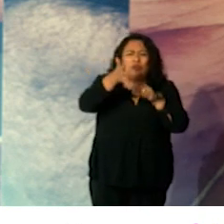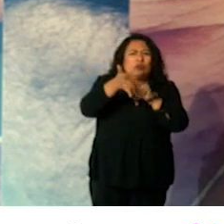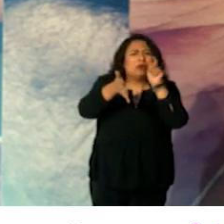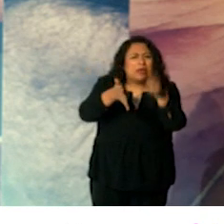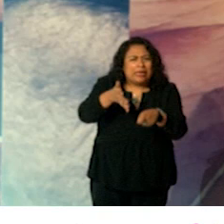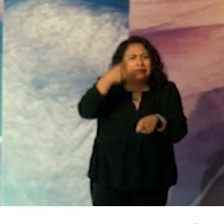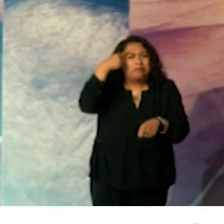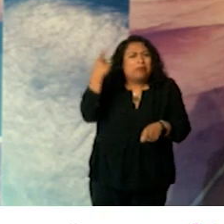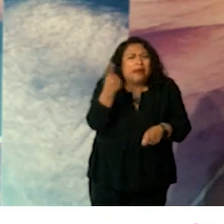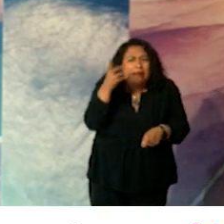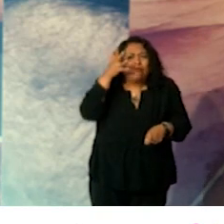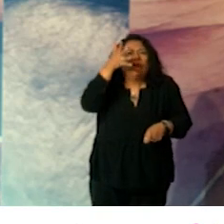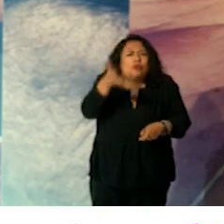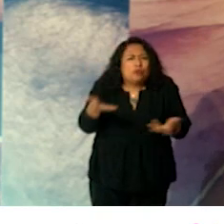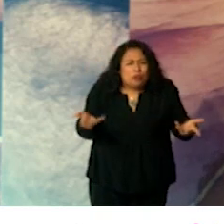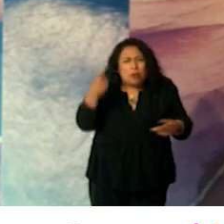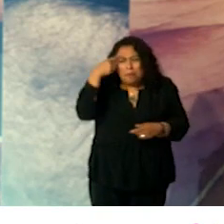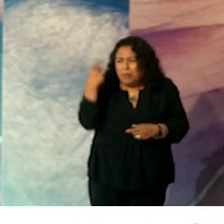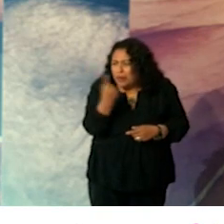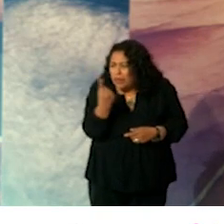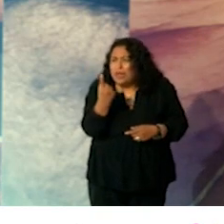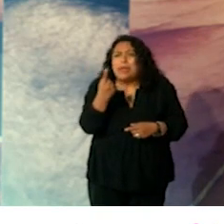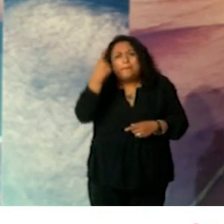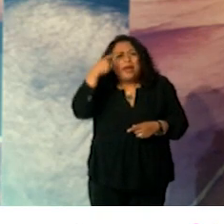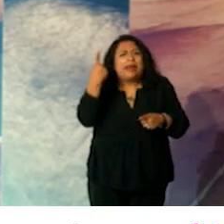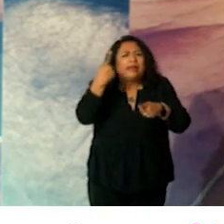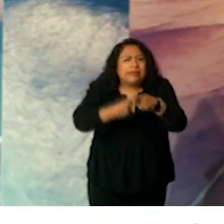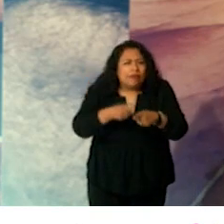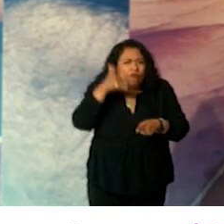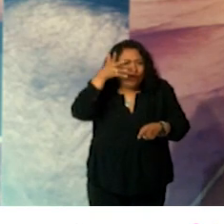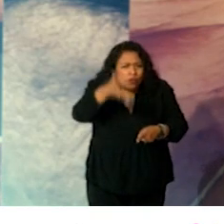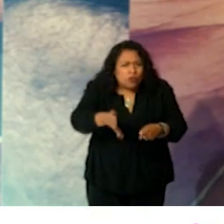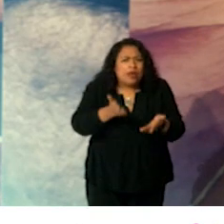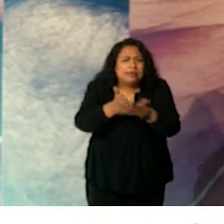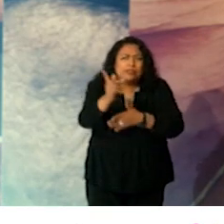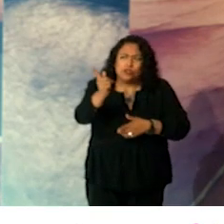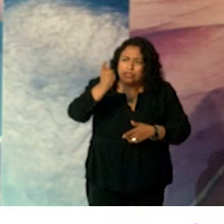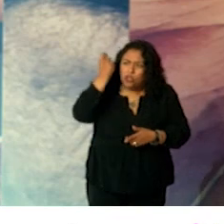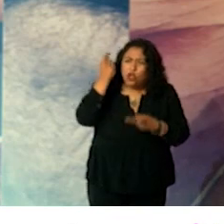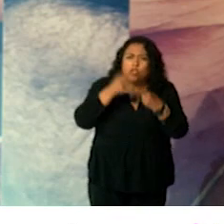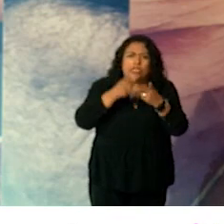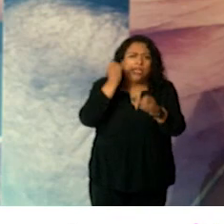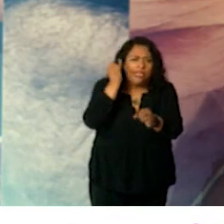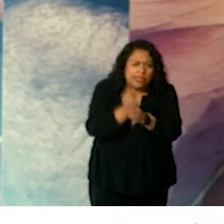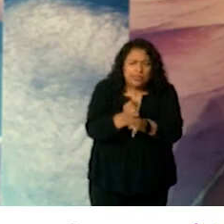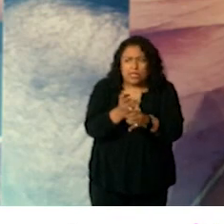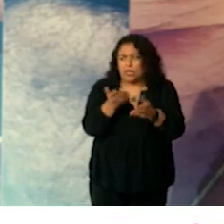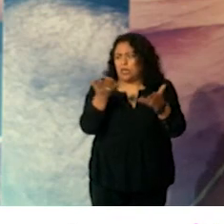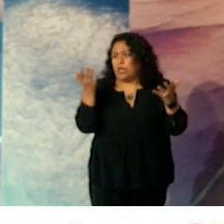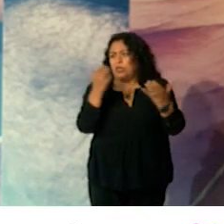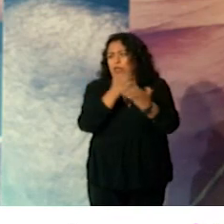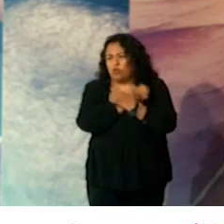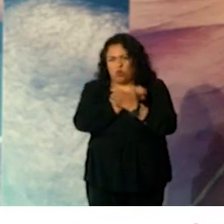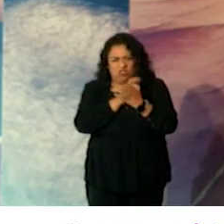quién está dibujado el futuro? ¿Para quién está dibujado el futuro con acceso a tecnología, a internet, a